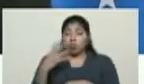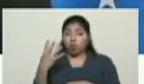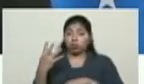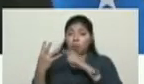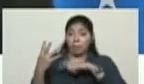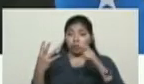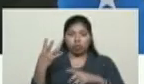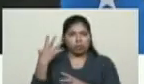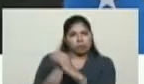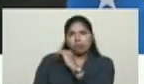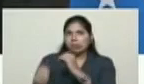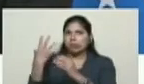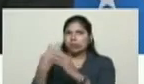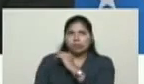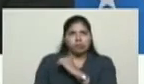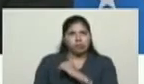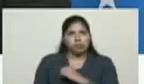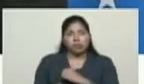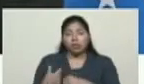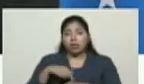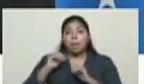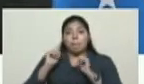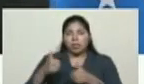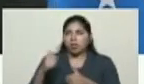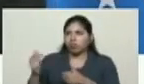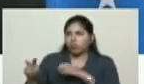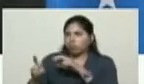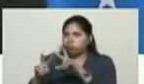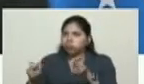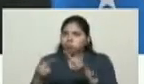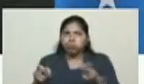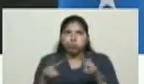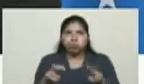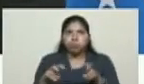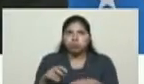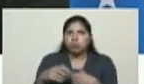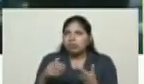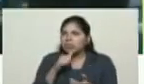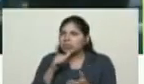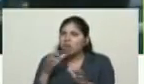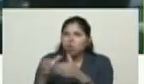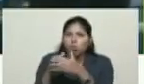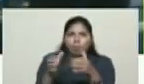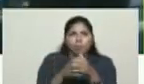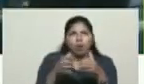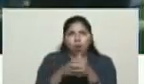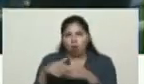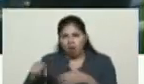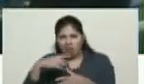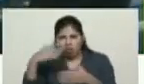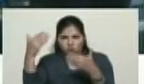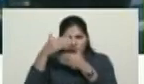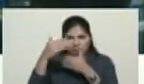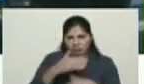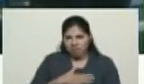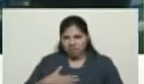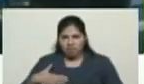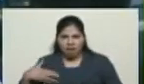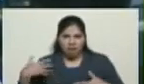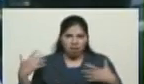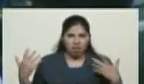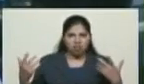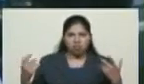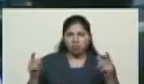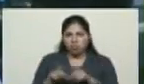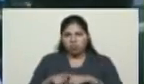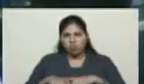la huida. Se están haciendo las investigaciones también para desmantelar este grupo criminal que pretende también